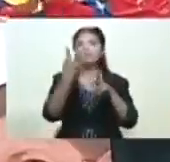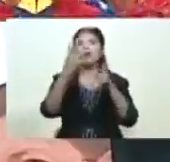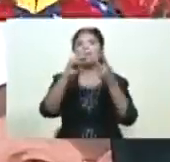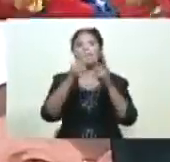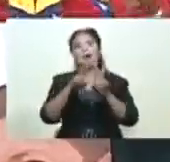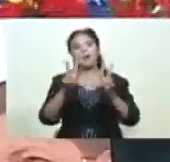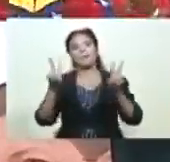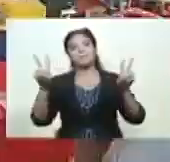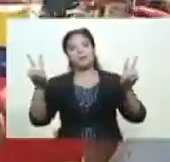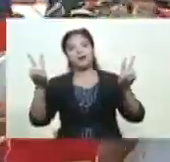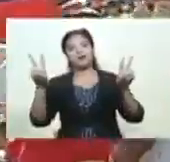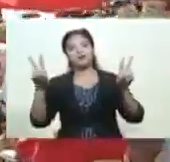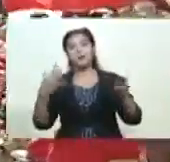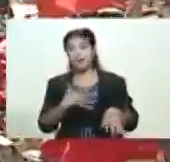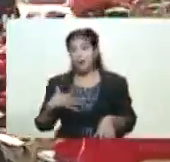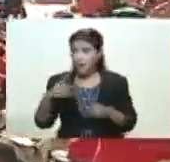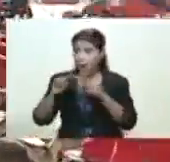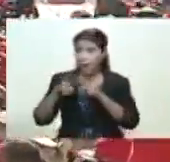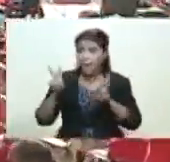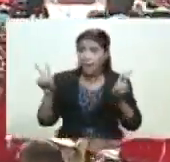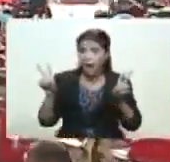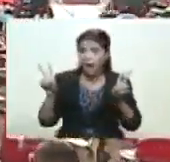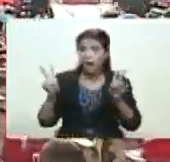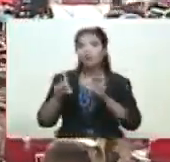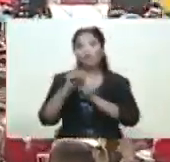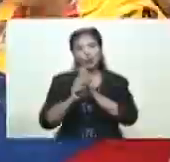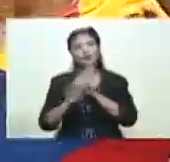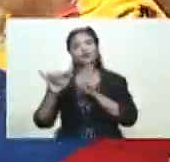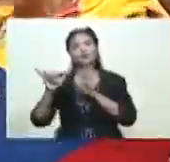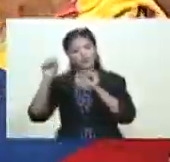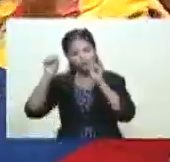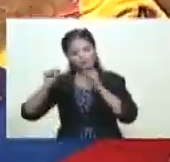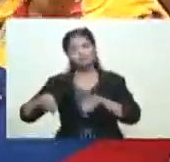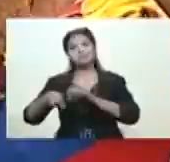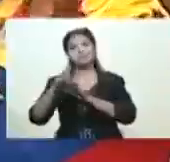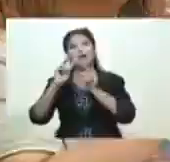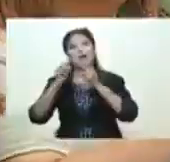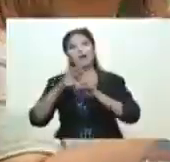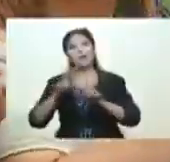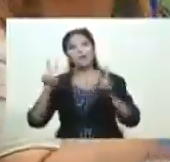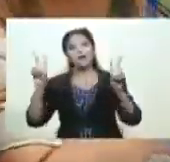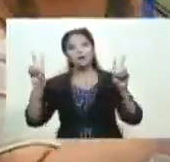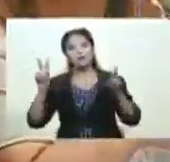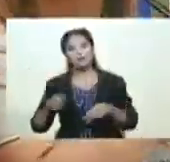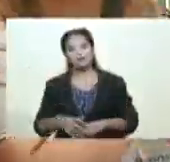paz. Queríamos la paz y con la constituyente llegó la paz.